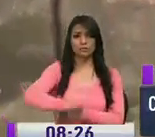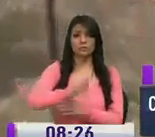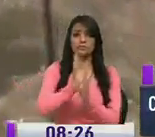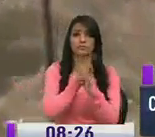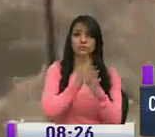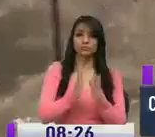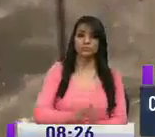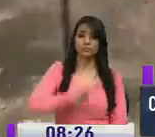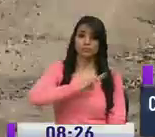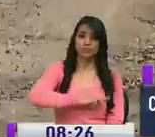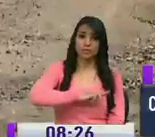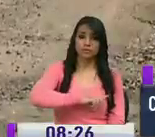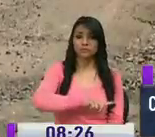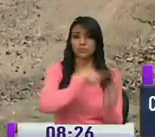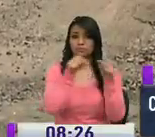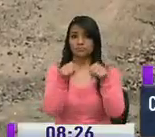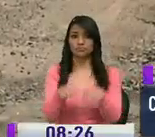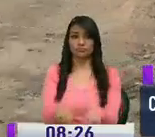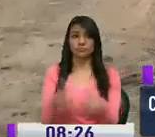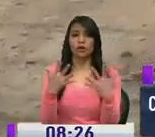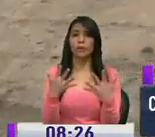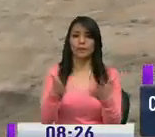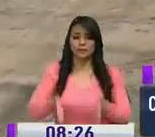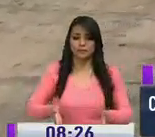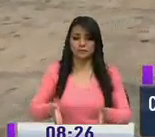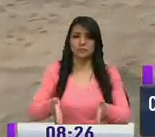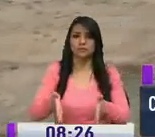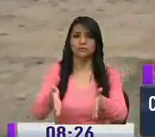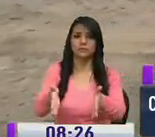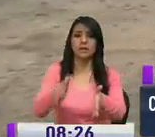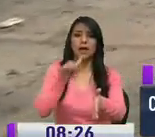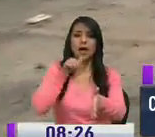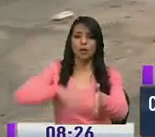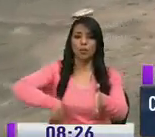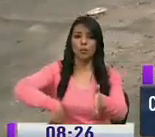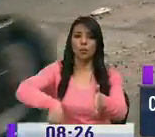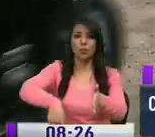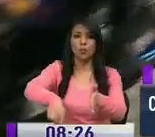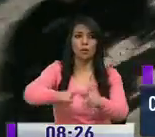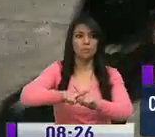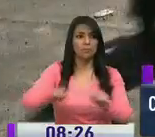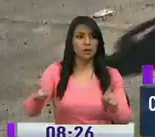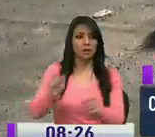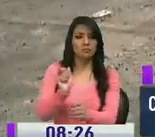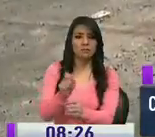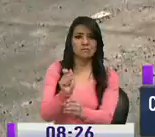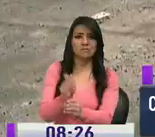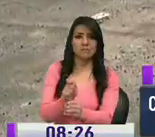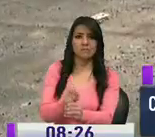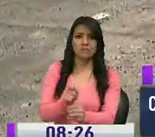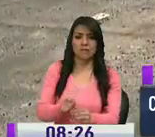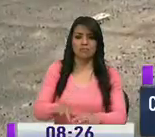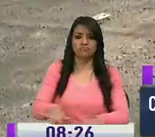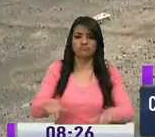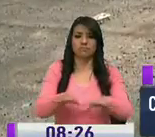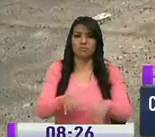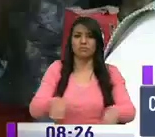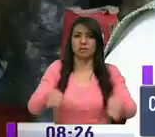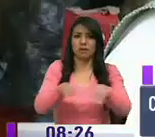municipales llegaron hasta el lugar para hacer obras en la canalización de agua, pero dejaron en su lugar un montículo de